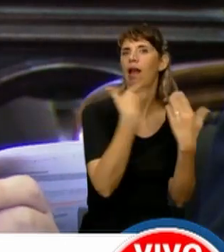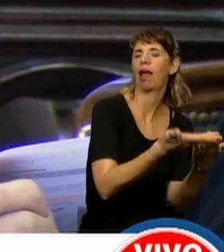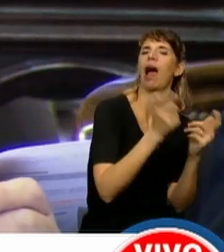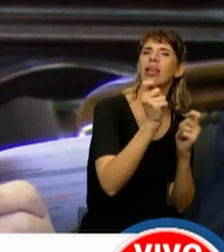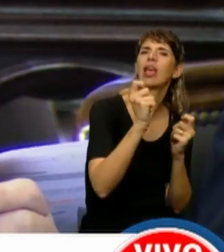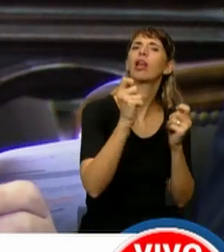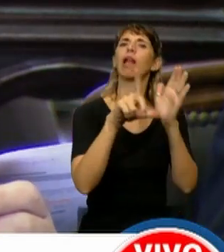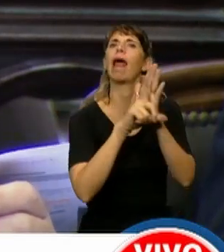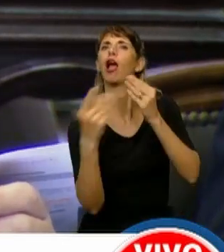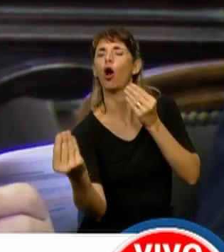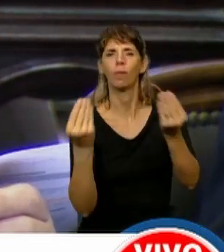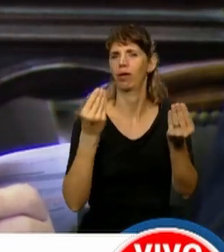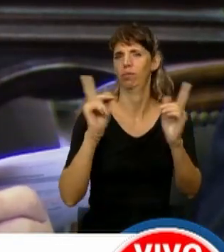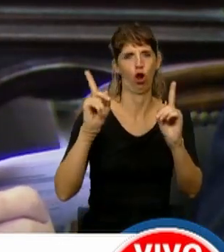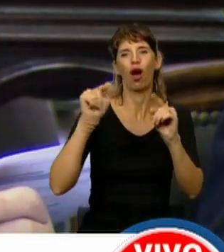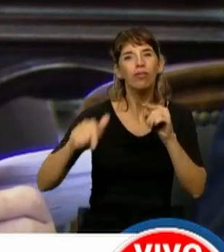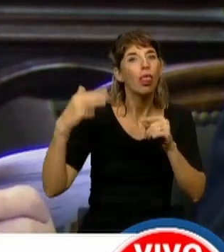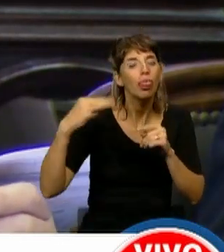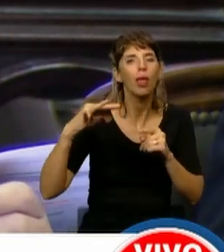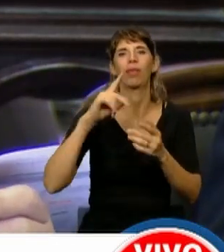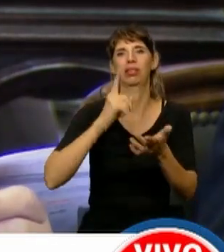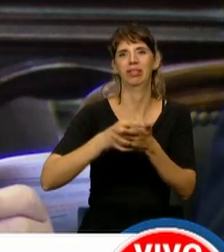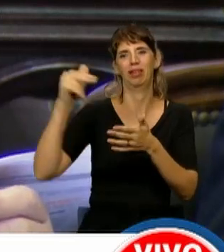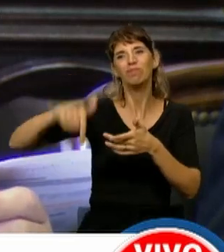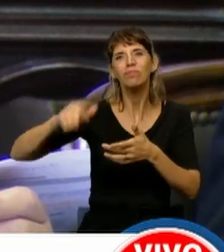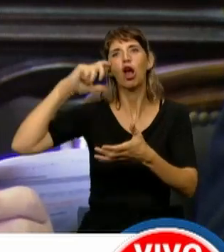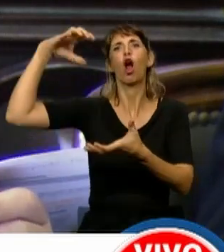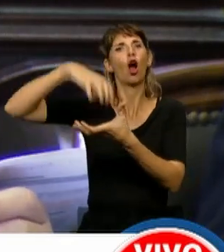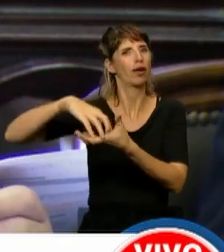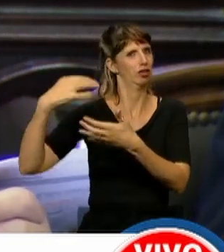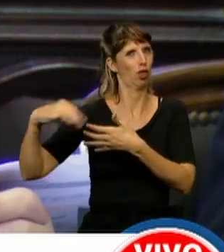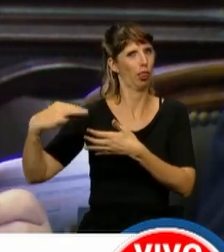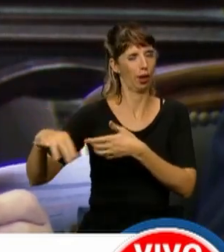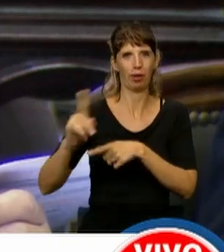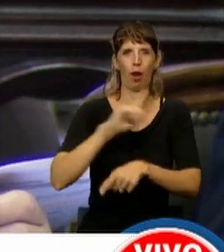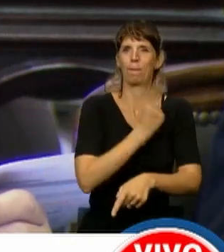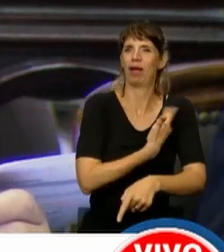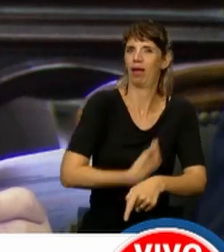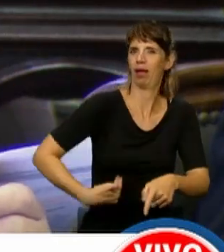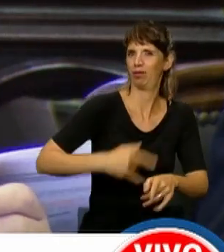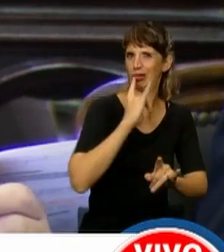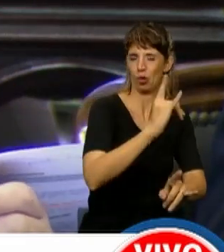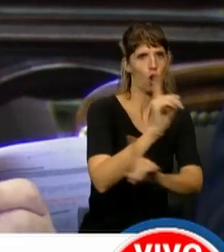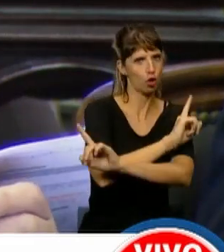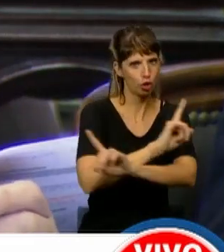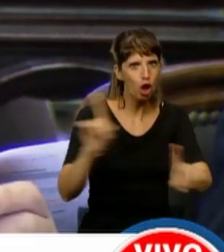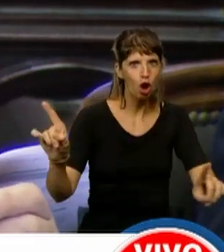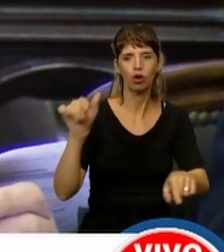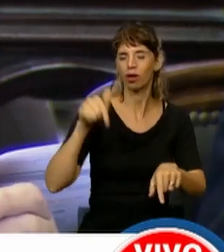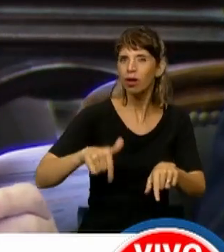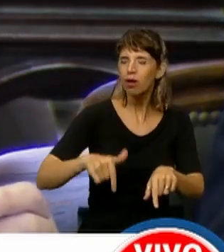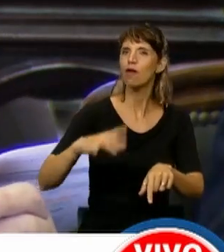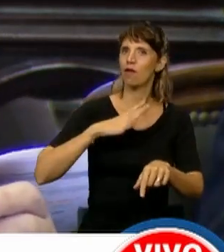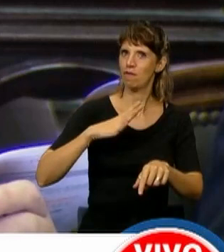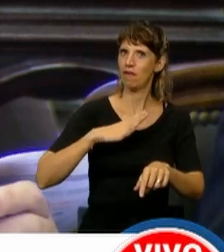Eso es facultad de este Congreso. Hay que institucionalizar este Congreso, no delegando facultades, sino ejerciendo